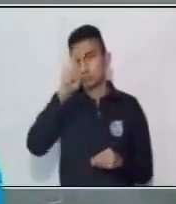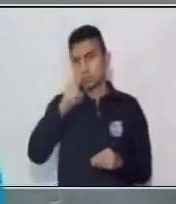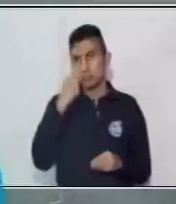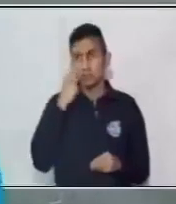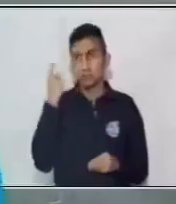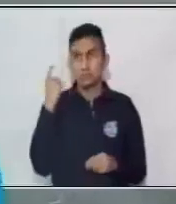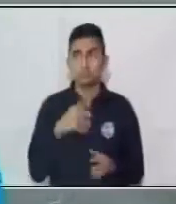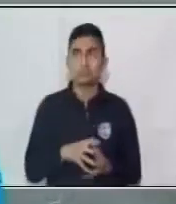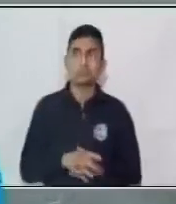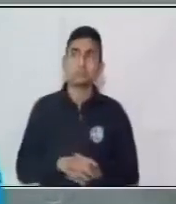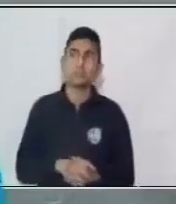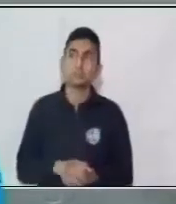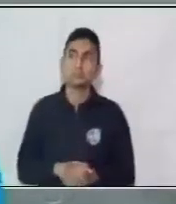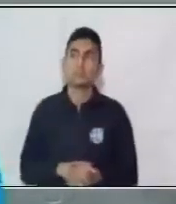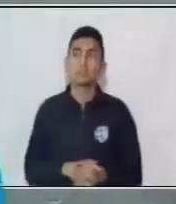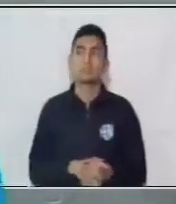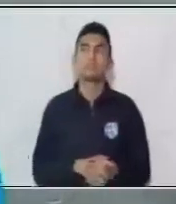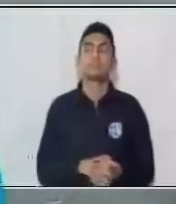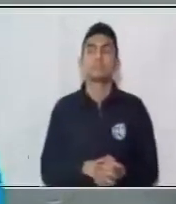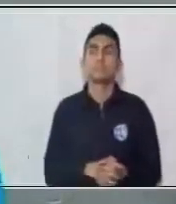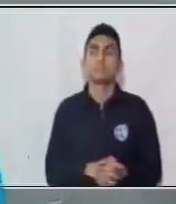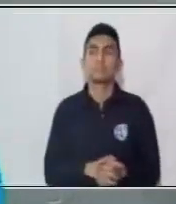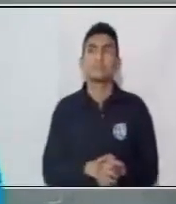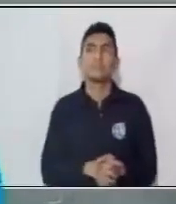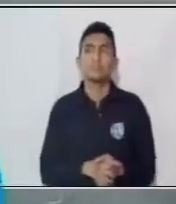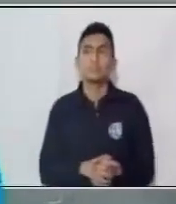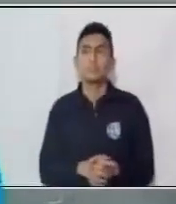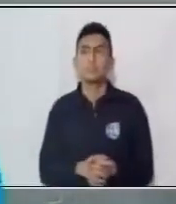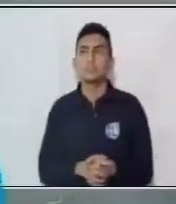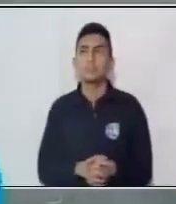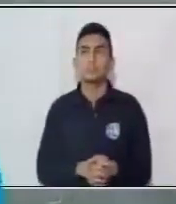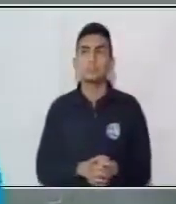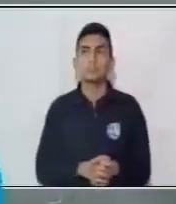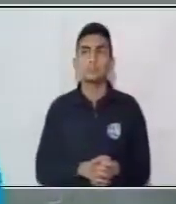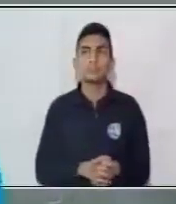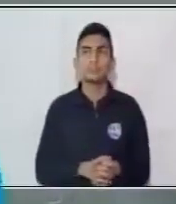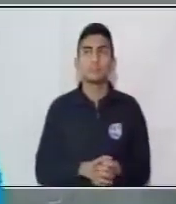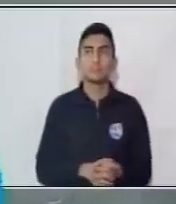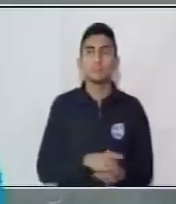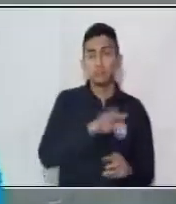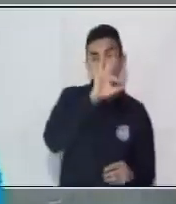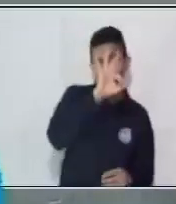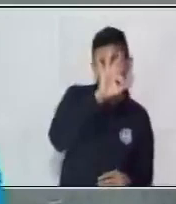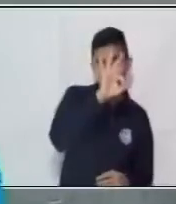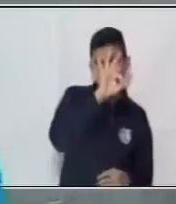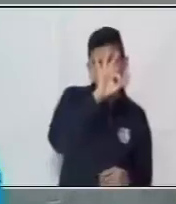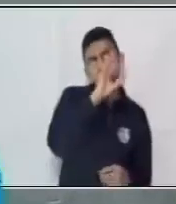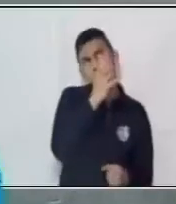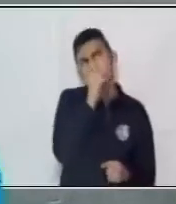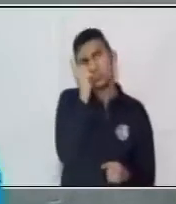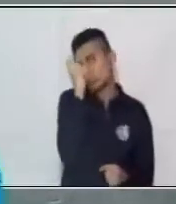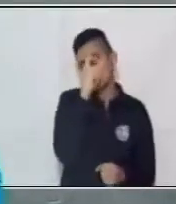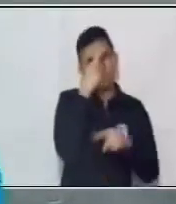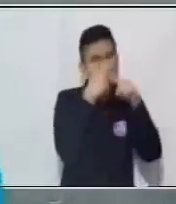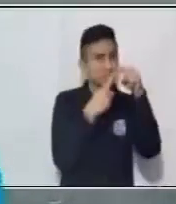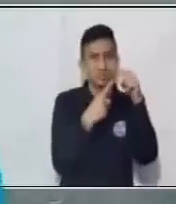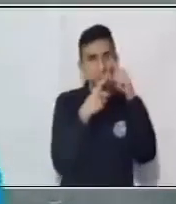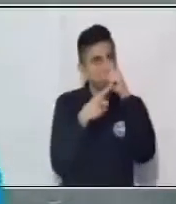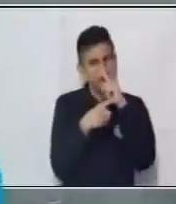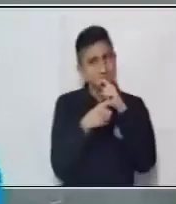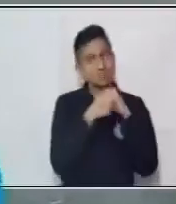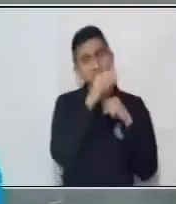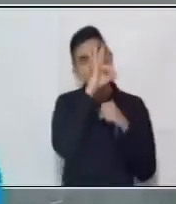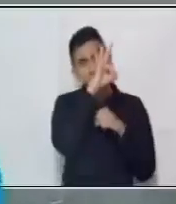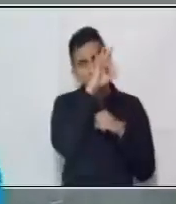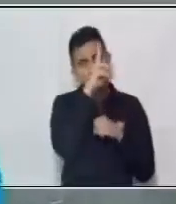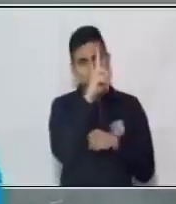Y podemos encontrar acá que el 3 solo tiene tercera parte y que el 4 sí tiene mitad. Entonces vamos a